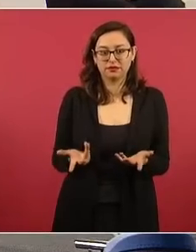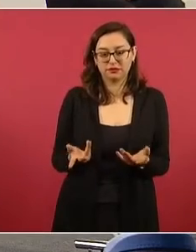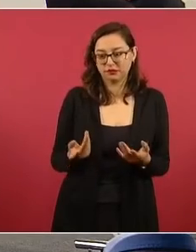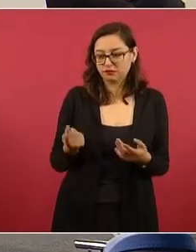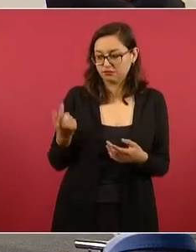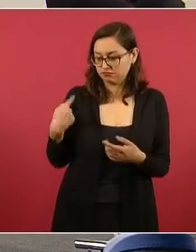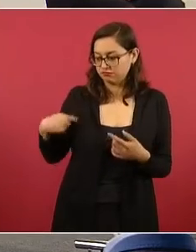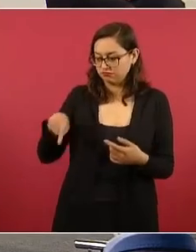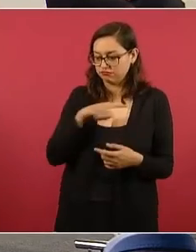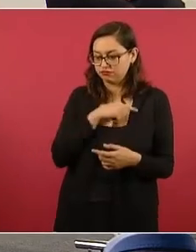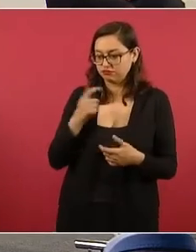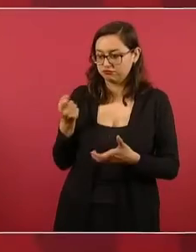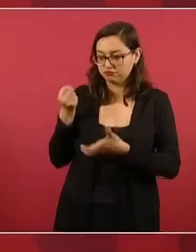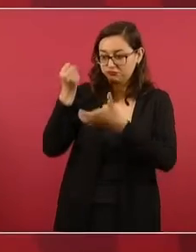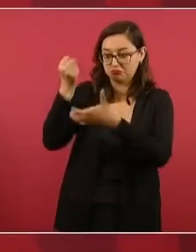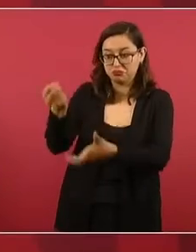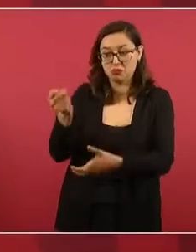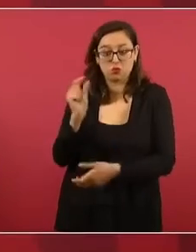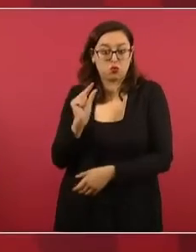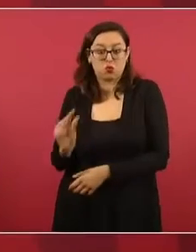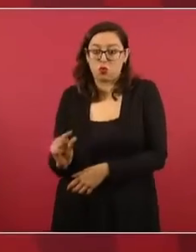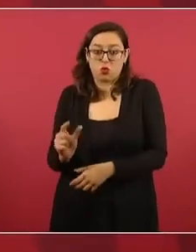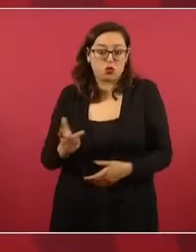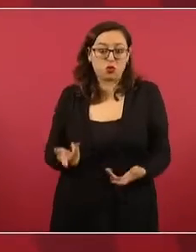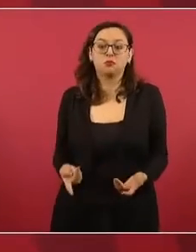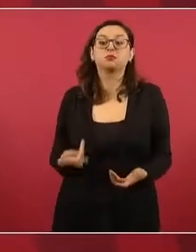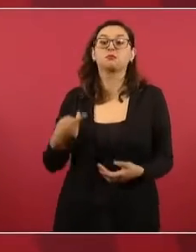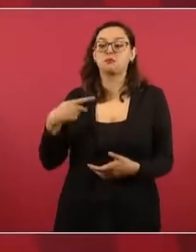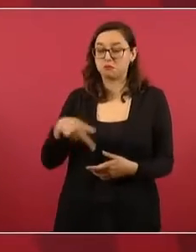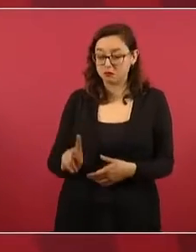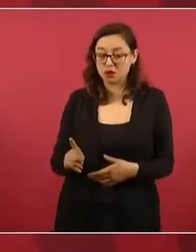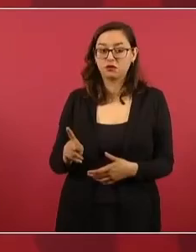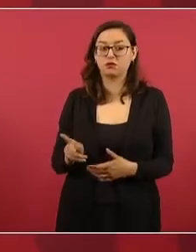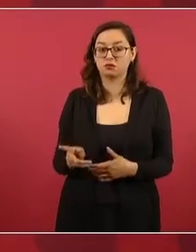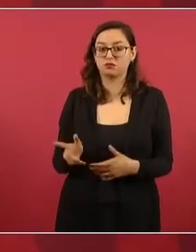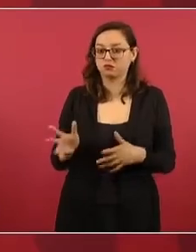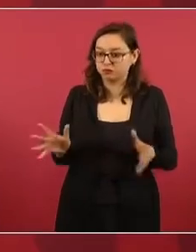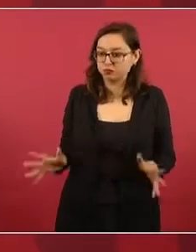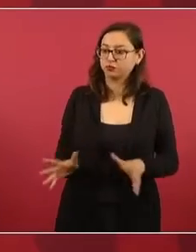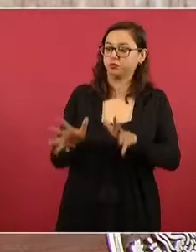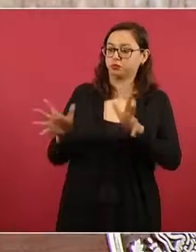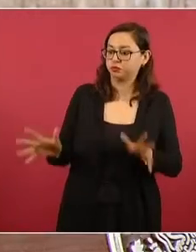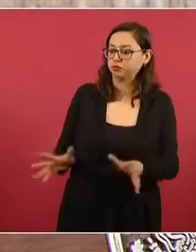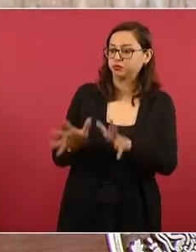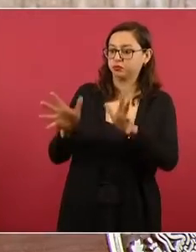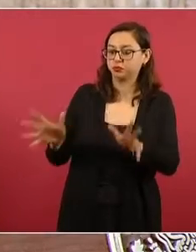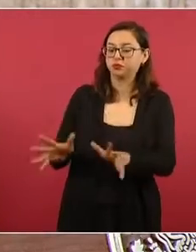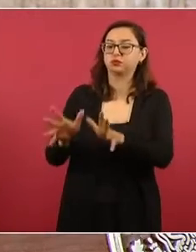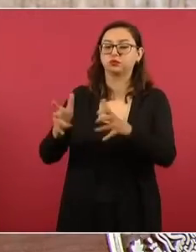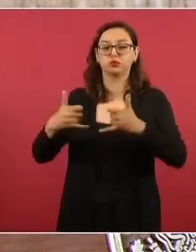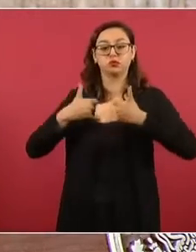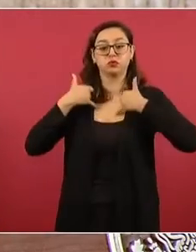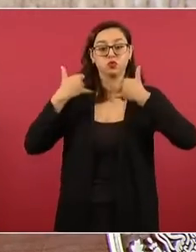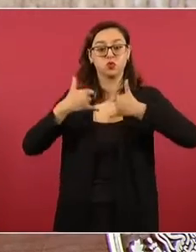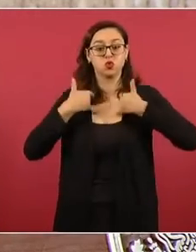muchos recursos, ya hemos logrado que muchos jóvenes